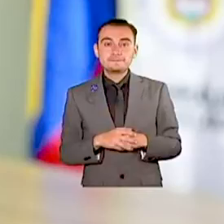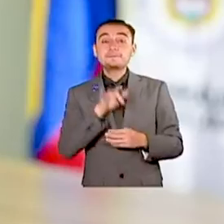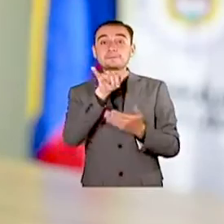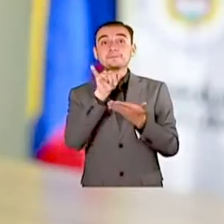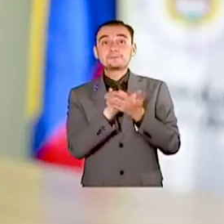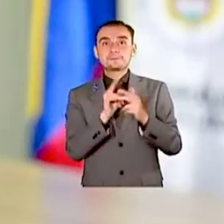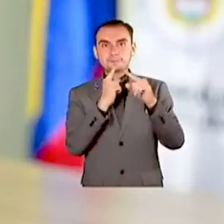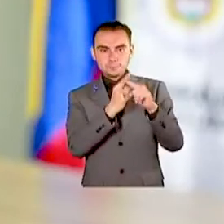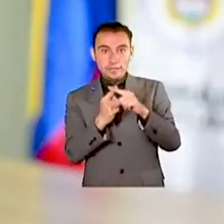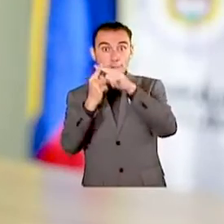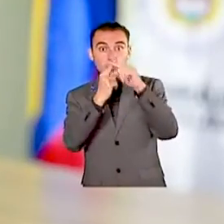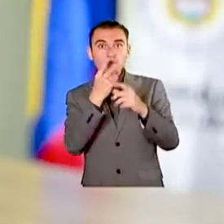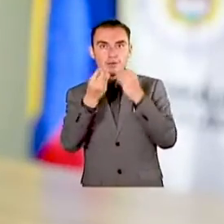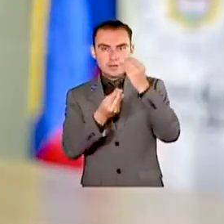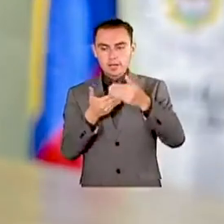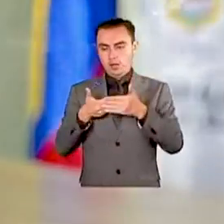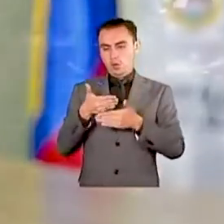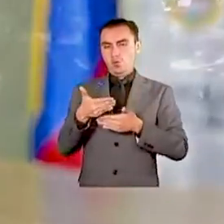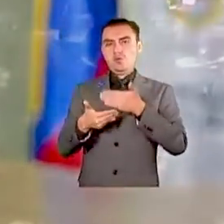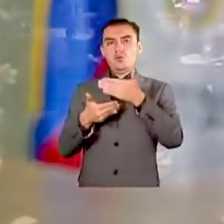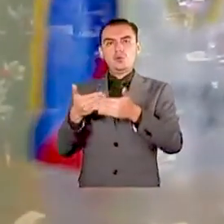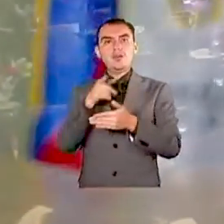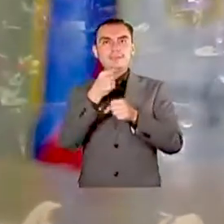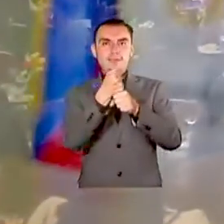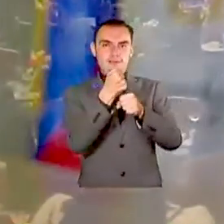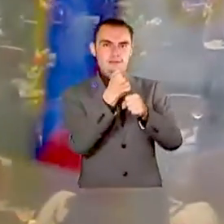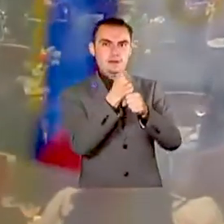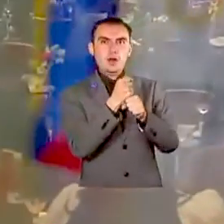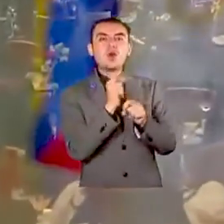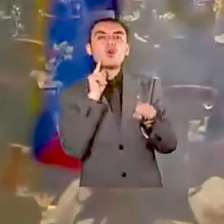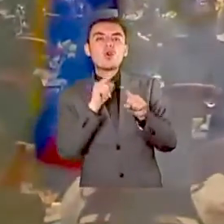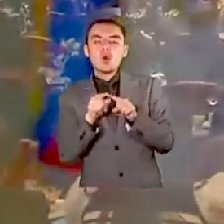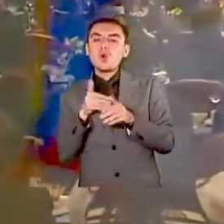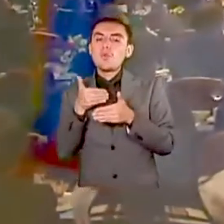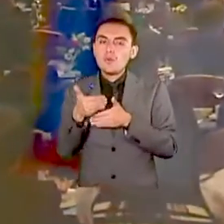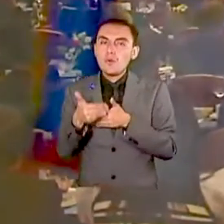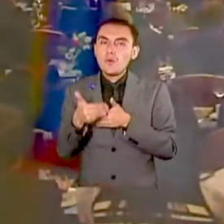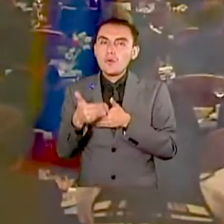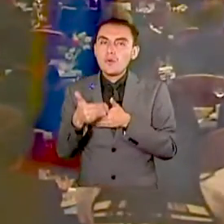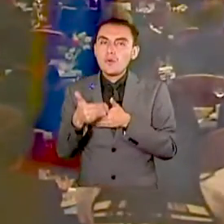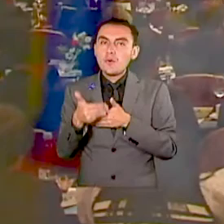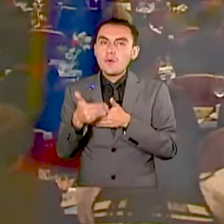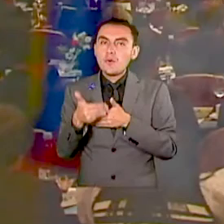la Procuraduría continuará trabajando para que los procesos de